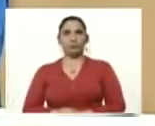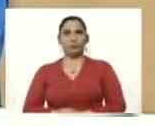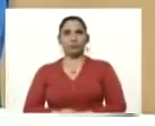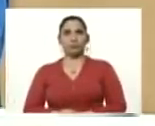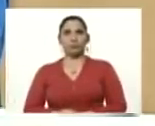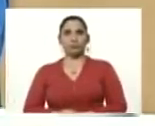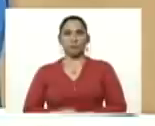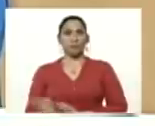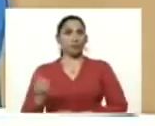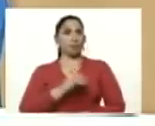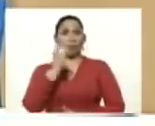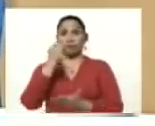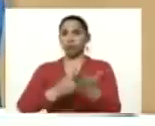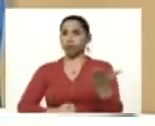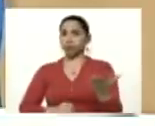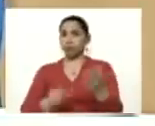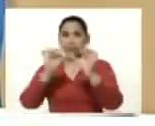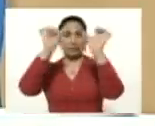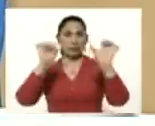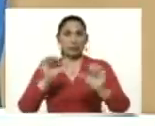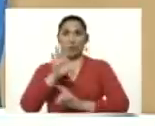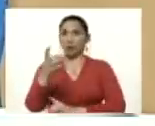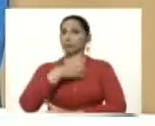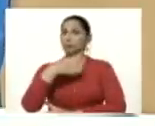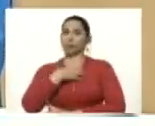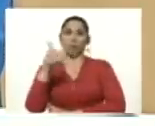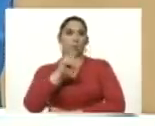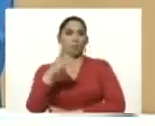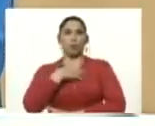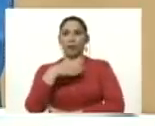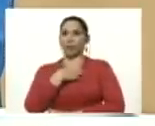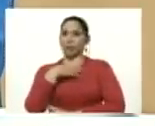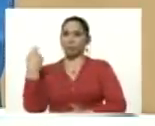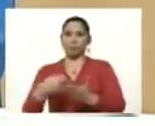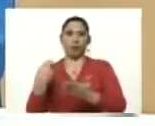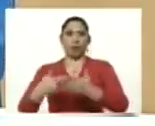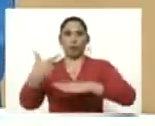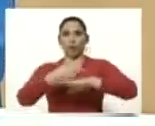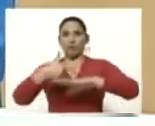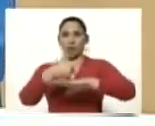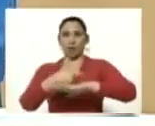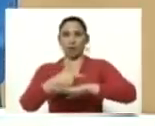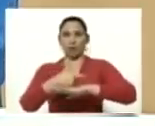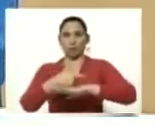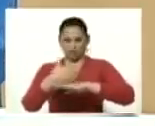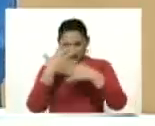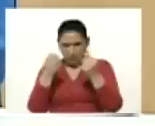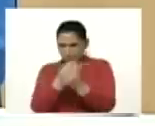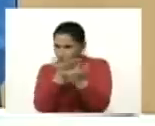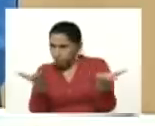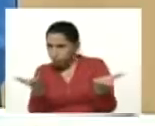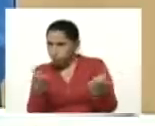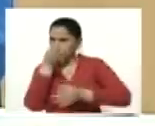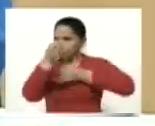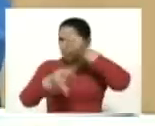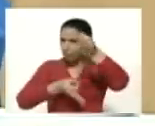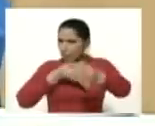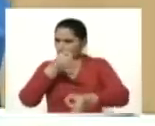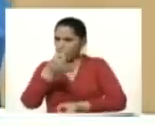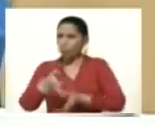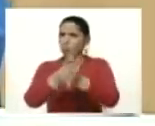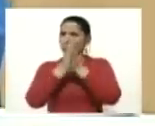Y el que no esté en sistema patria no podrá recibir el subsidio. ¿Eso se entiende? Hay que explicarlo,